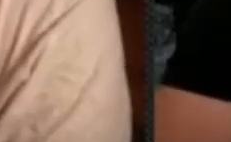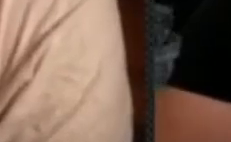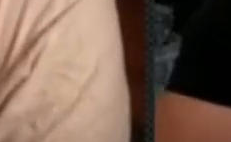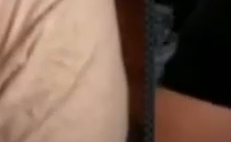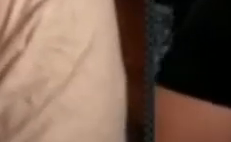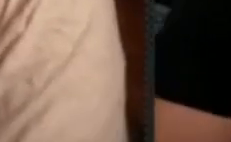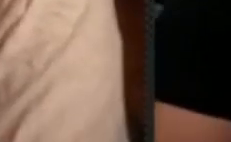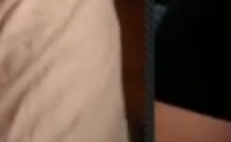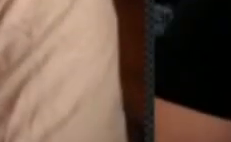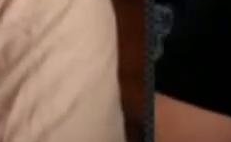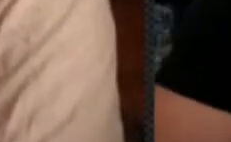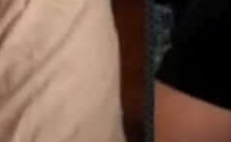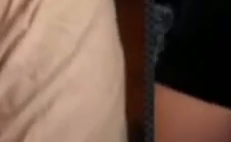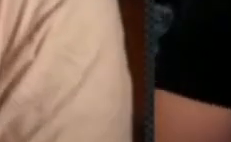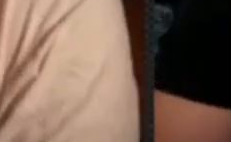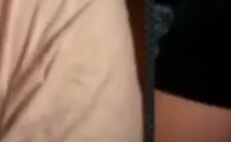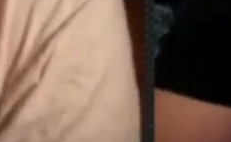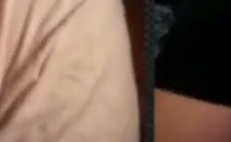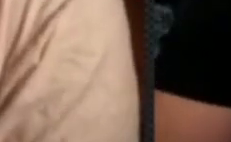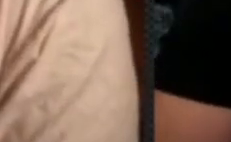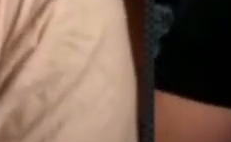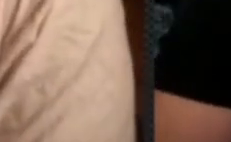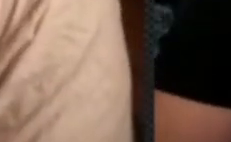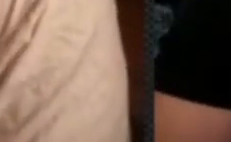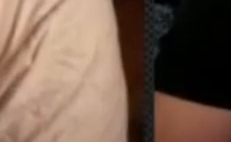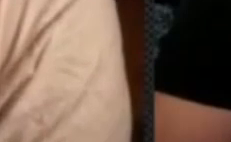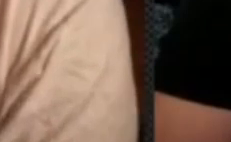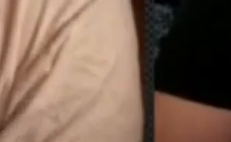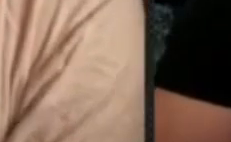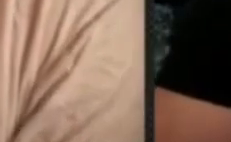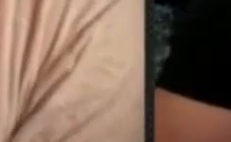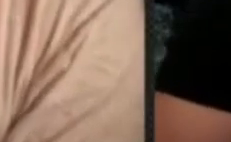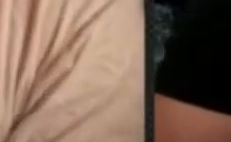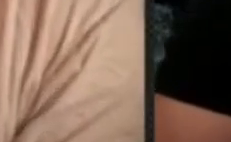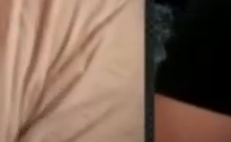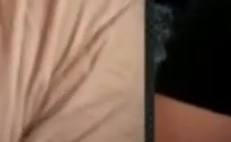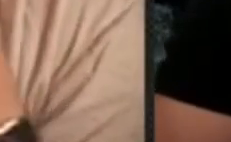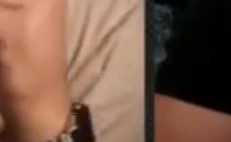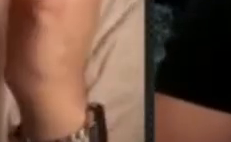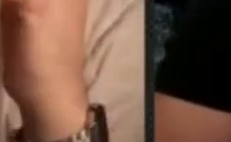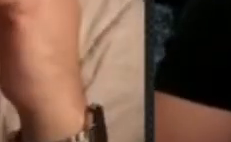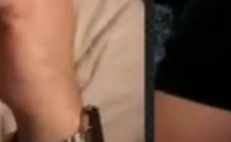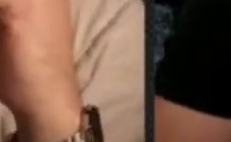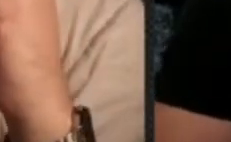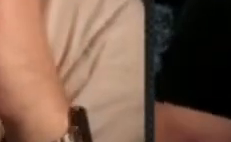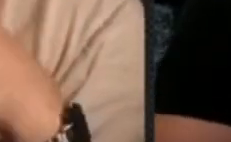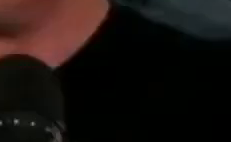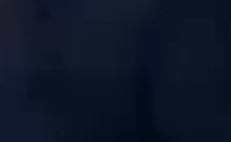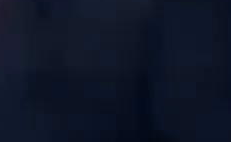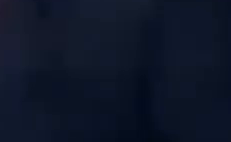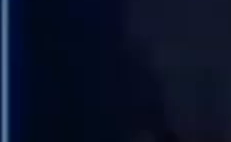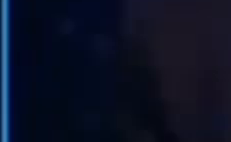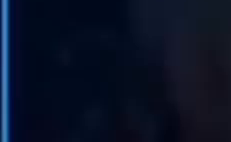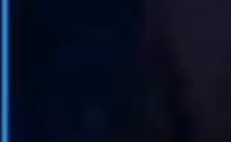zarpado es Dame a ver si lo tengo acá para que la gente lo vea porque creo Creo creo no no lo tengo sí el fragmento no